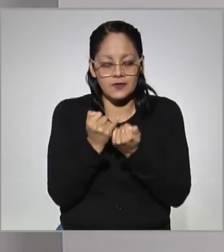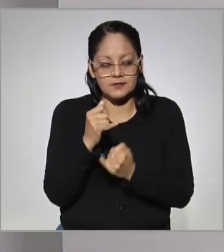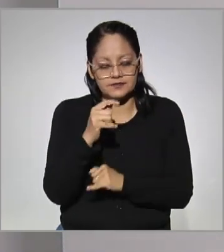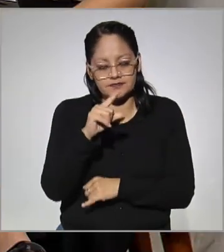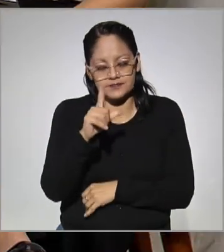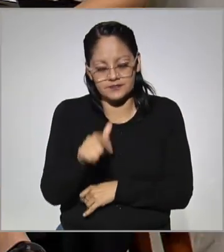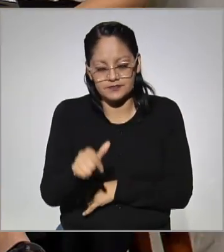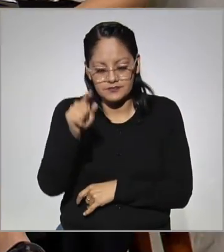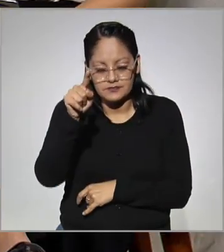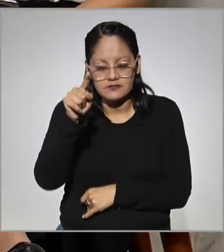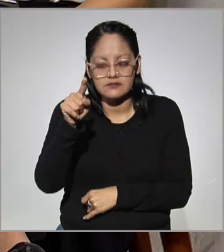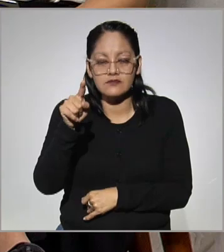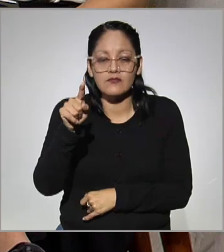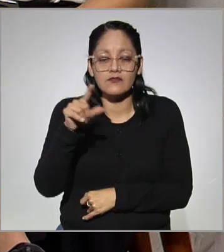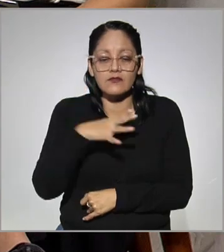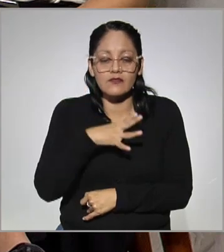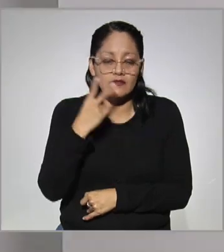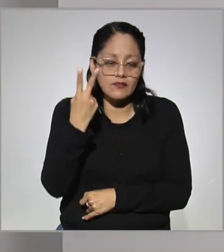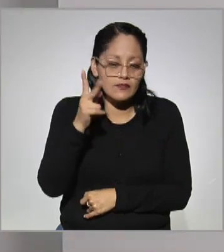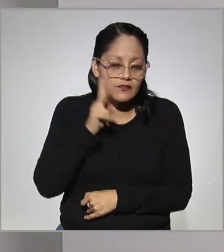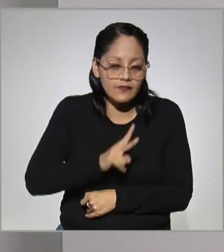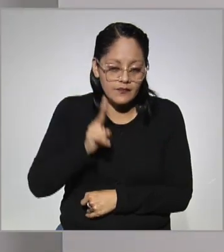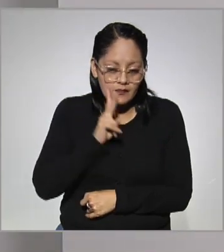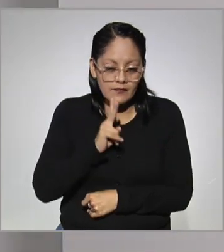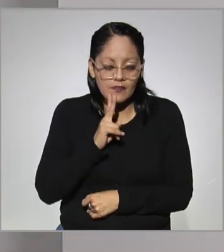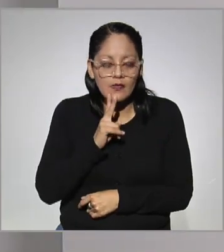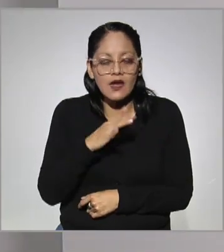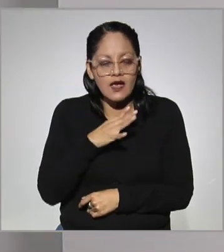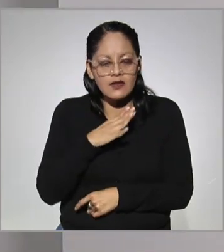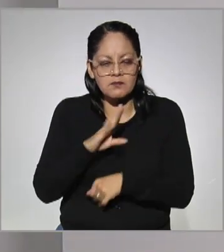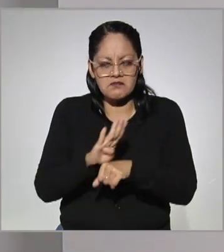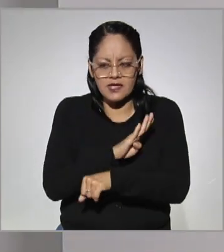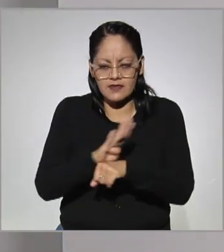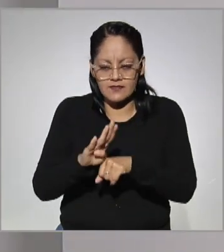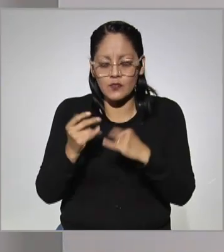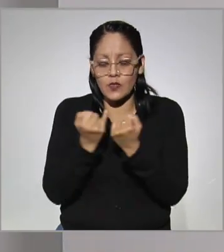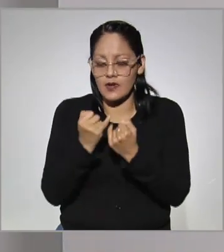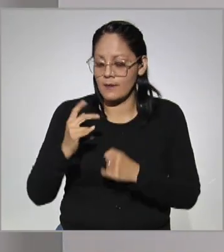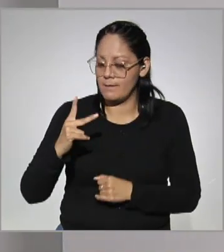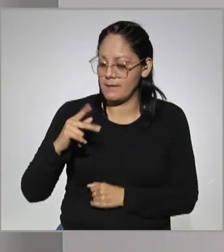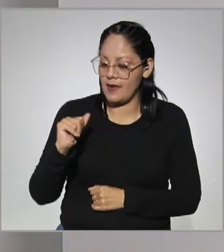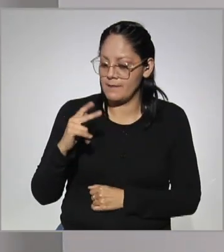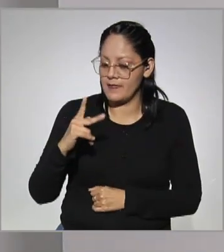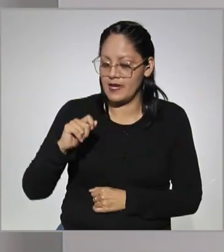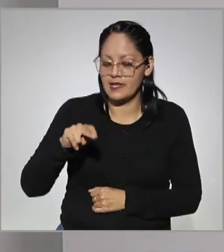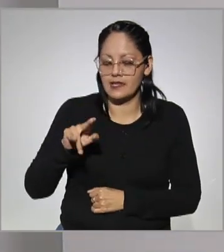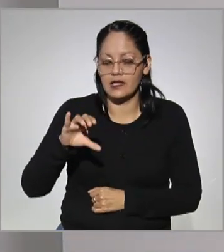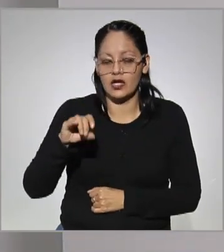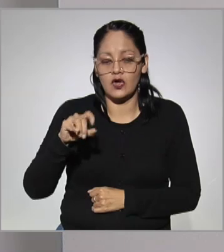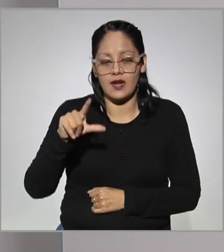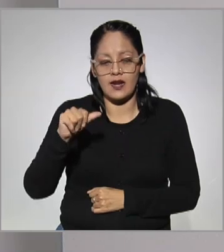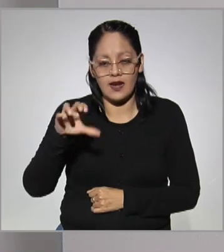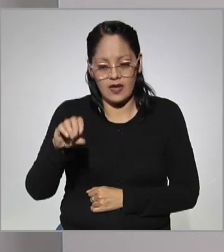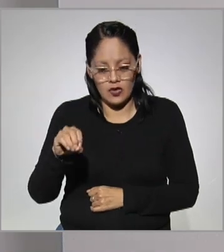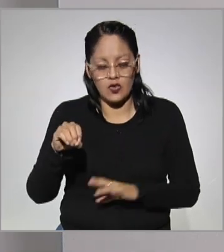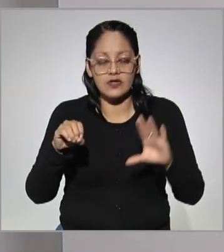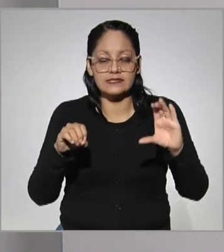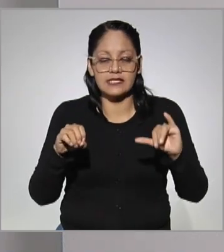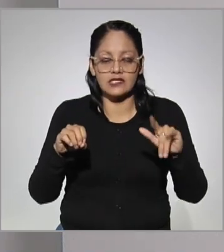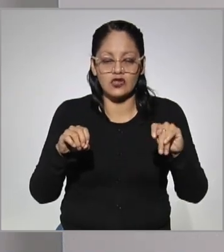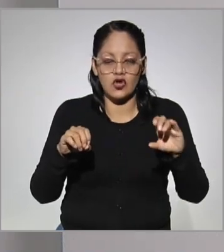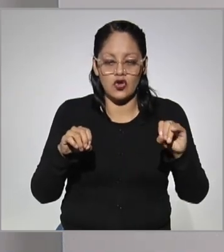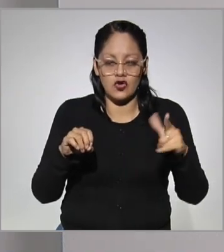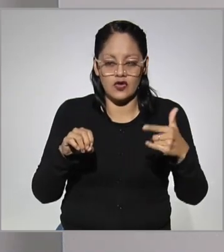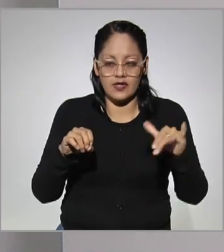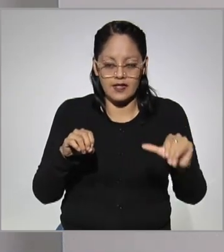se realicen incluso las dos pruebas también tiene un beneficio, tanto el Papa Nicolau o la citología como las pruebas de detección